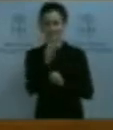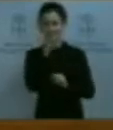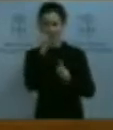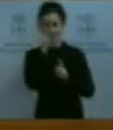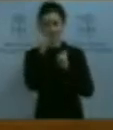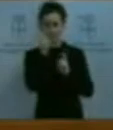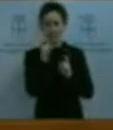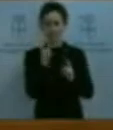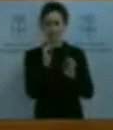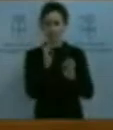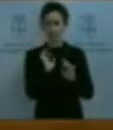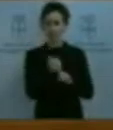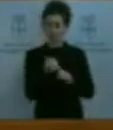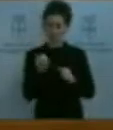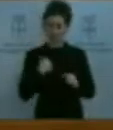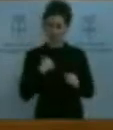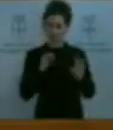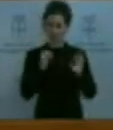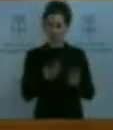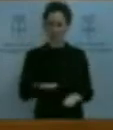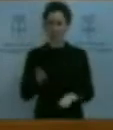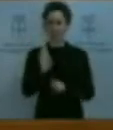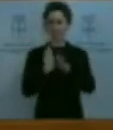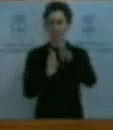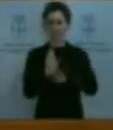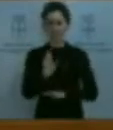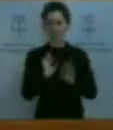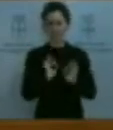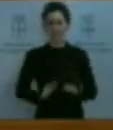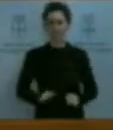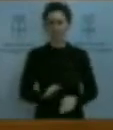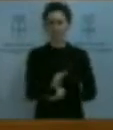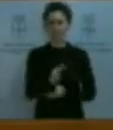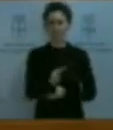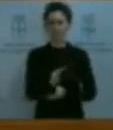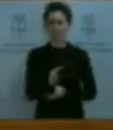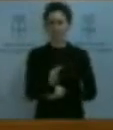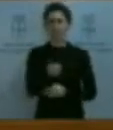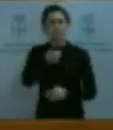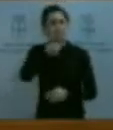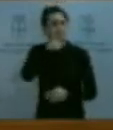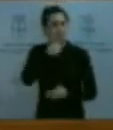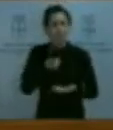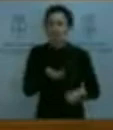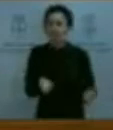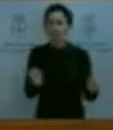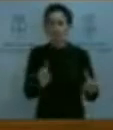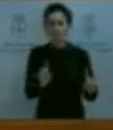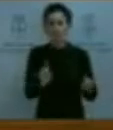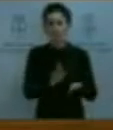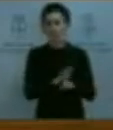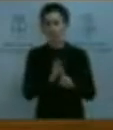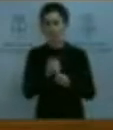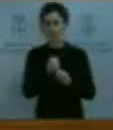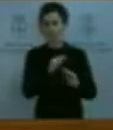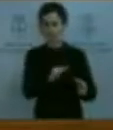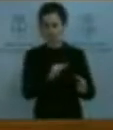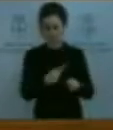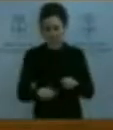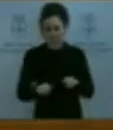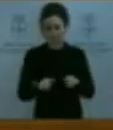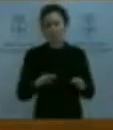propuesta de financiación del señor Pedro Sánchez no ayudaría a paliar esas diferencias, más bien al contrario. Y además, si el señor Pedro Sánchez hubiera tenido a bien leerse